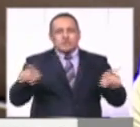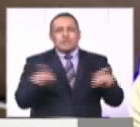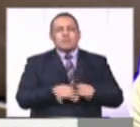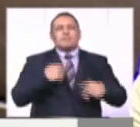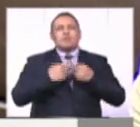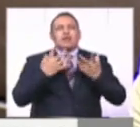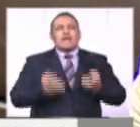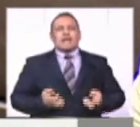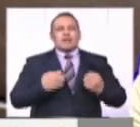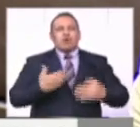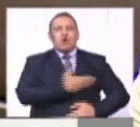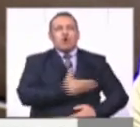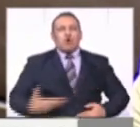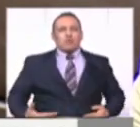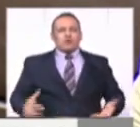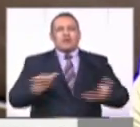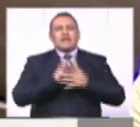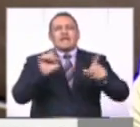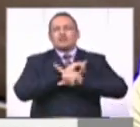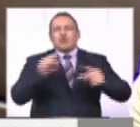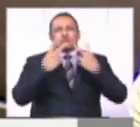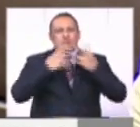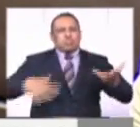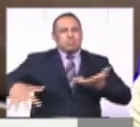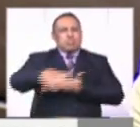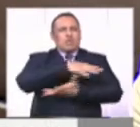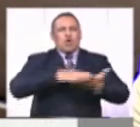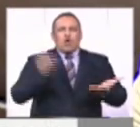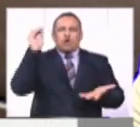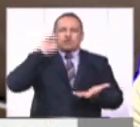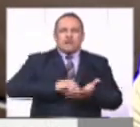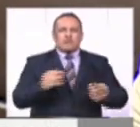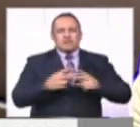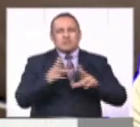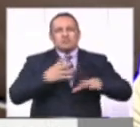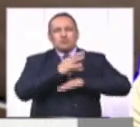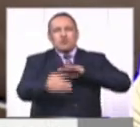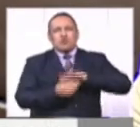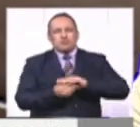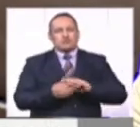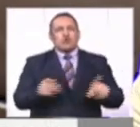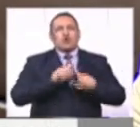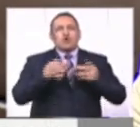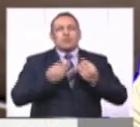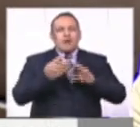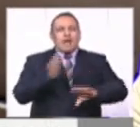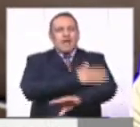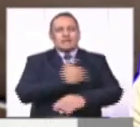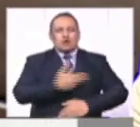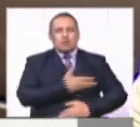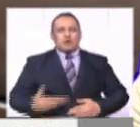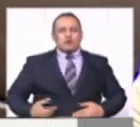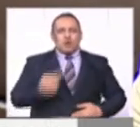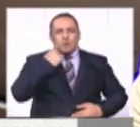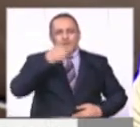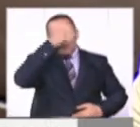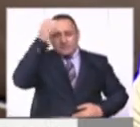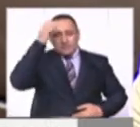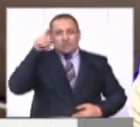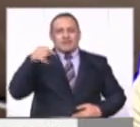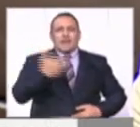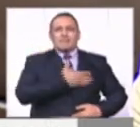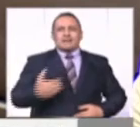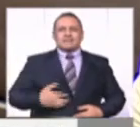Porque queremos Un gobierno que no se vea envuelto nuevamente en corrupción como el gobierno de Pedro castillo y a la